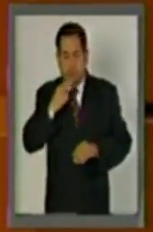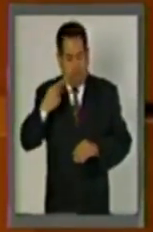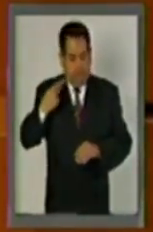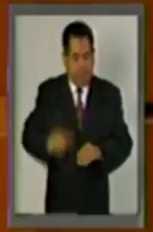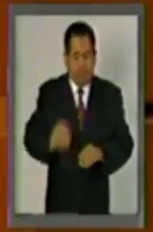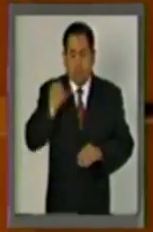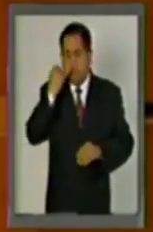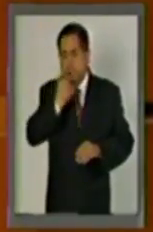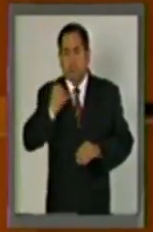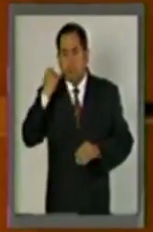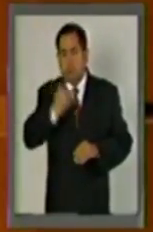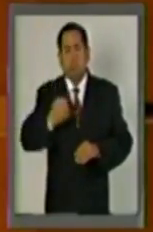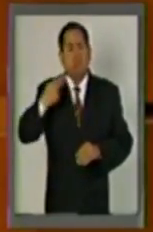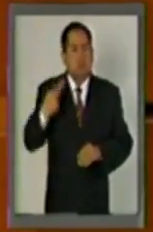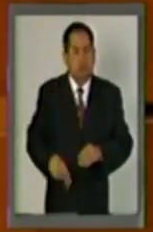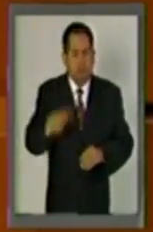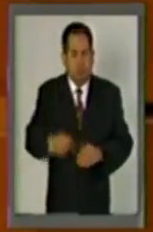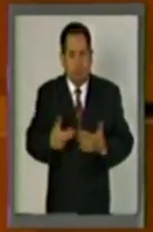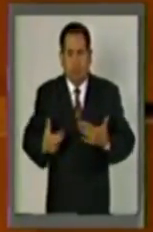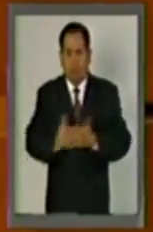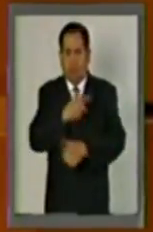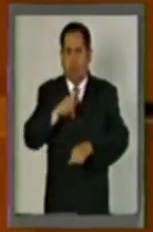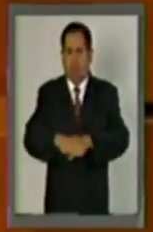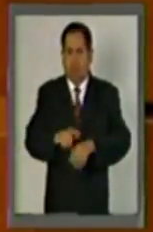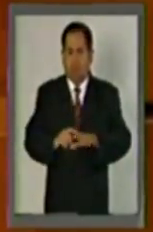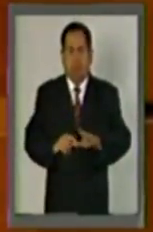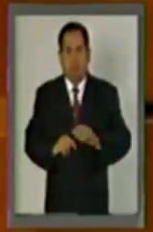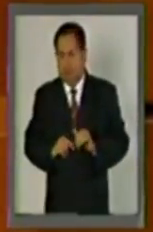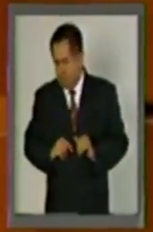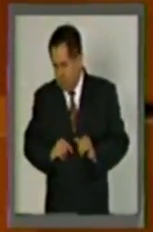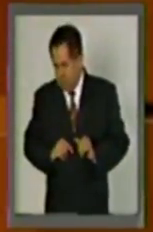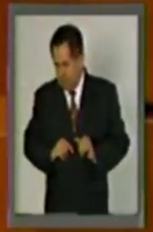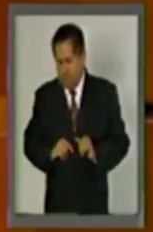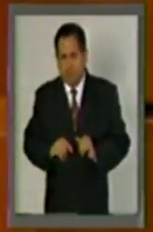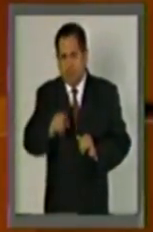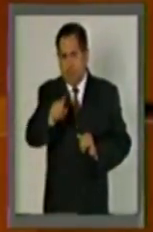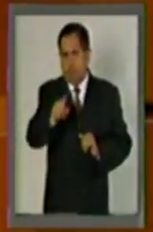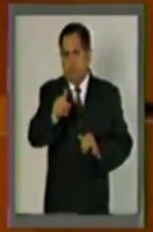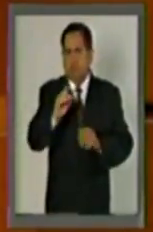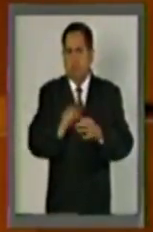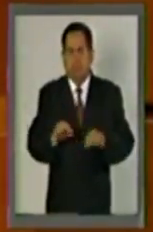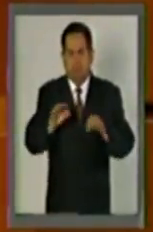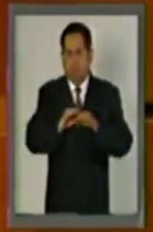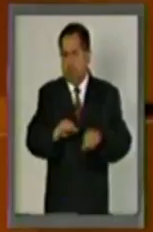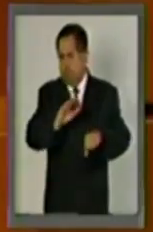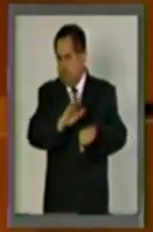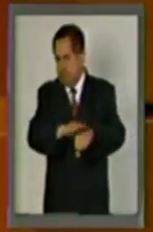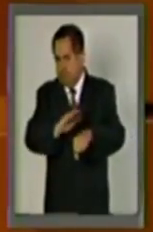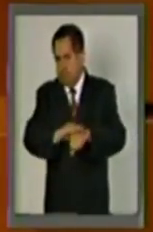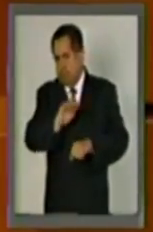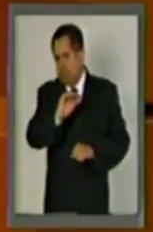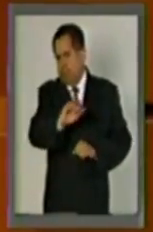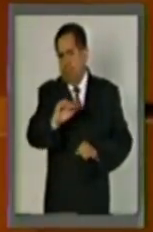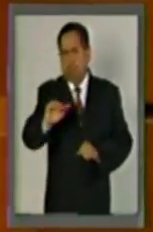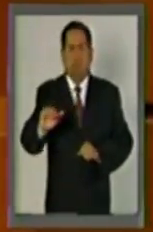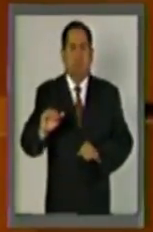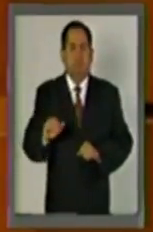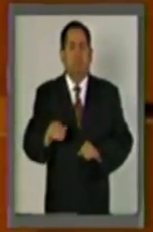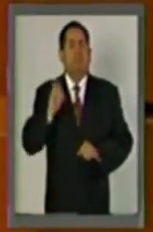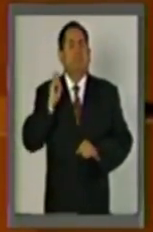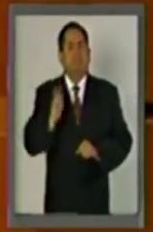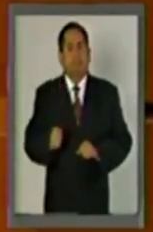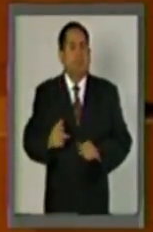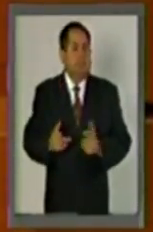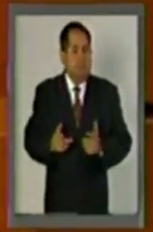nacional. Aquí es muy importante hacer un exhorto de